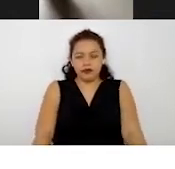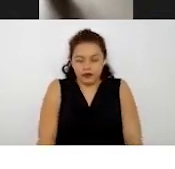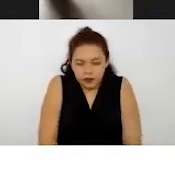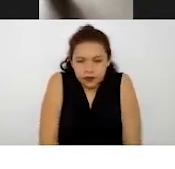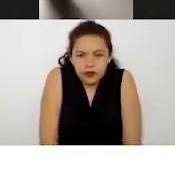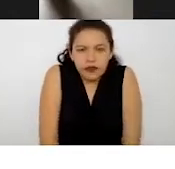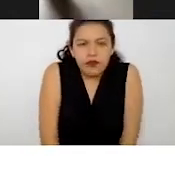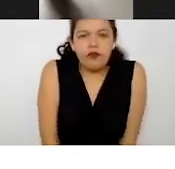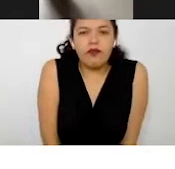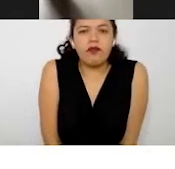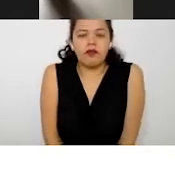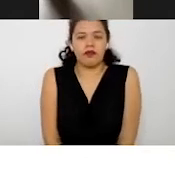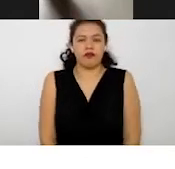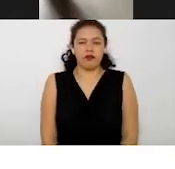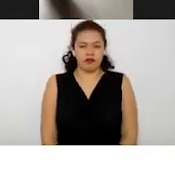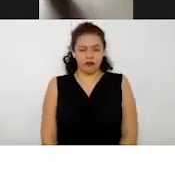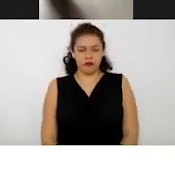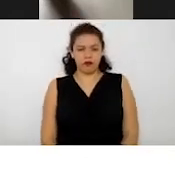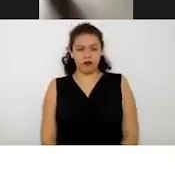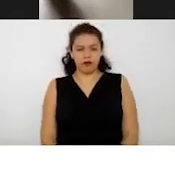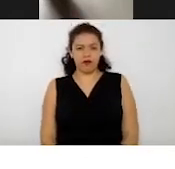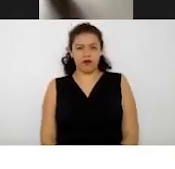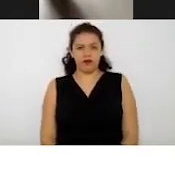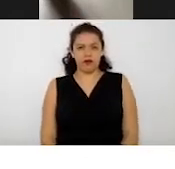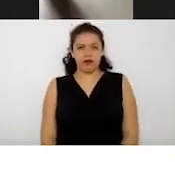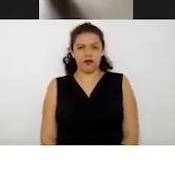Abajo de lo el humeral.